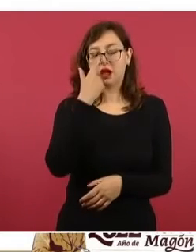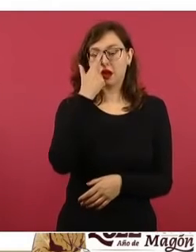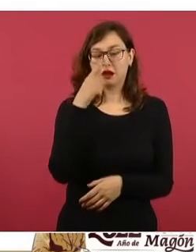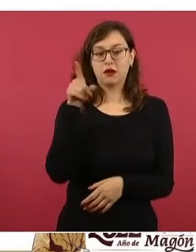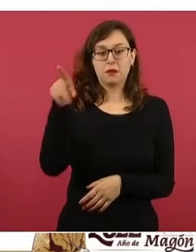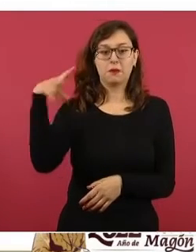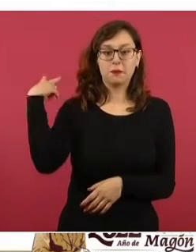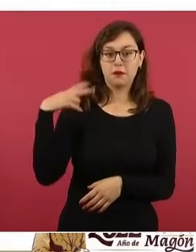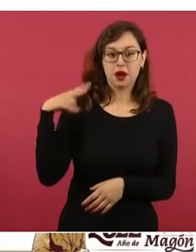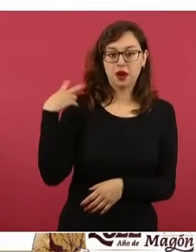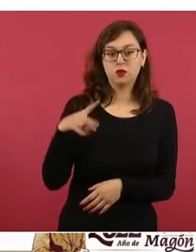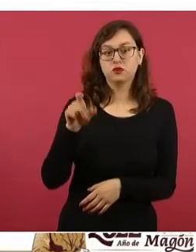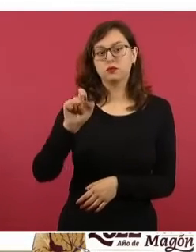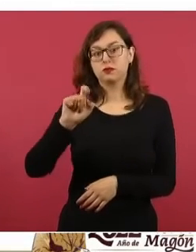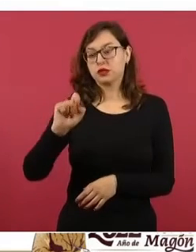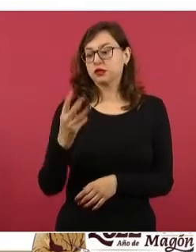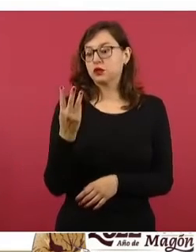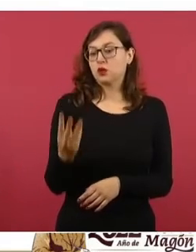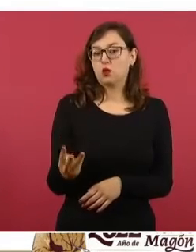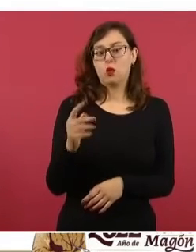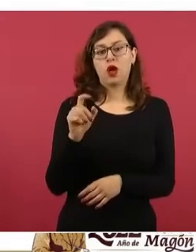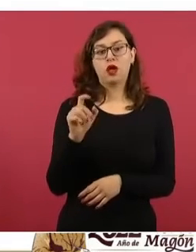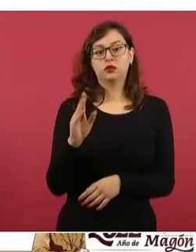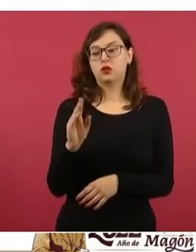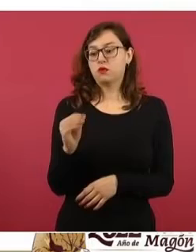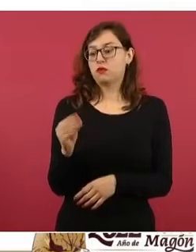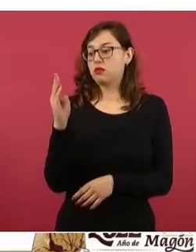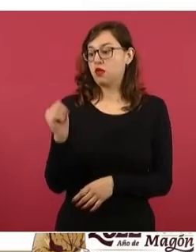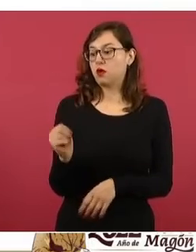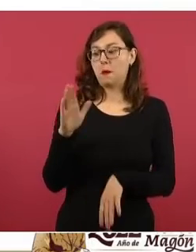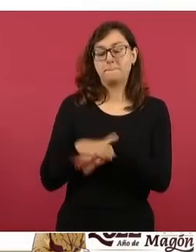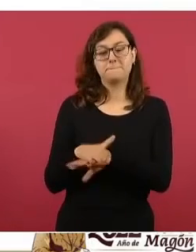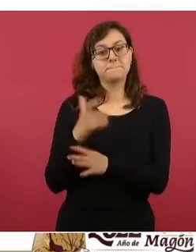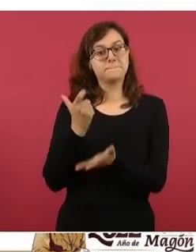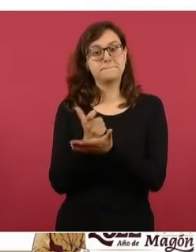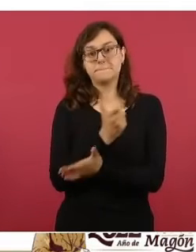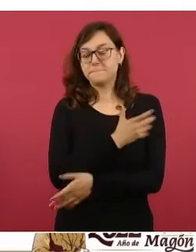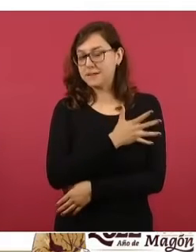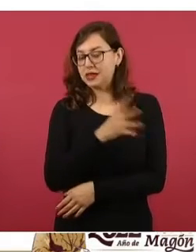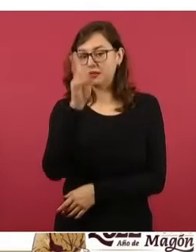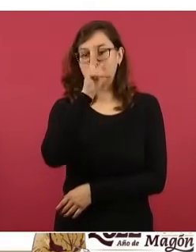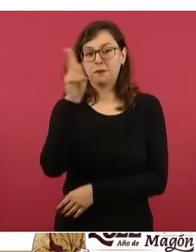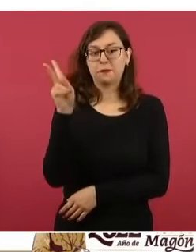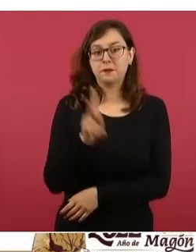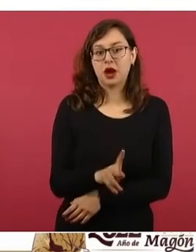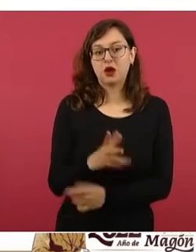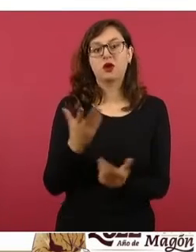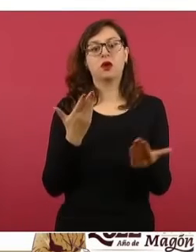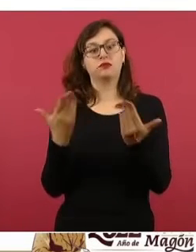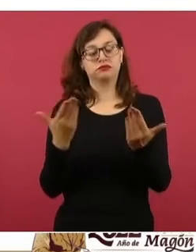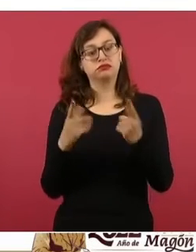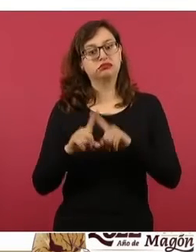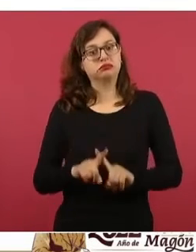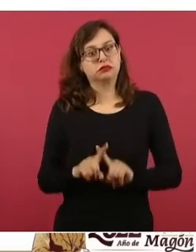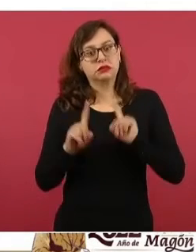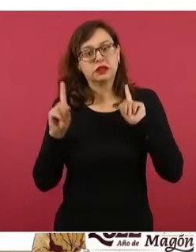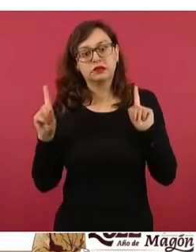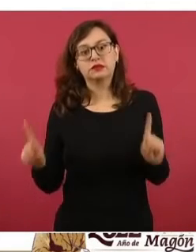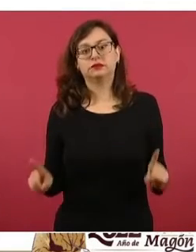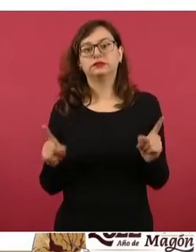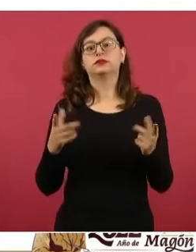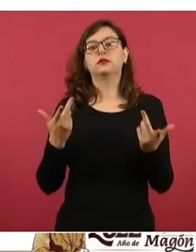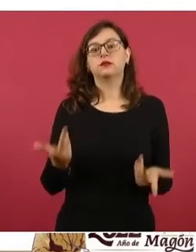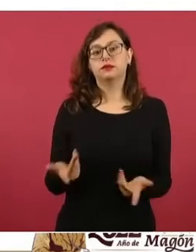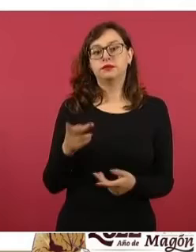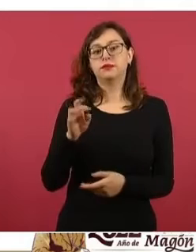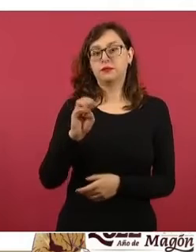un margen de 2 pesos 50 centavos, es la opción más cara con el margen más alto, comparado con los 17 centavos de margen